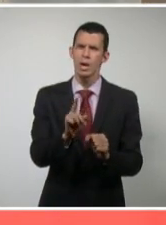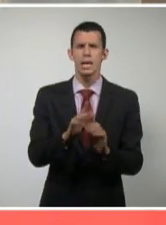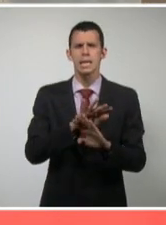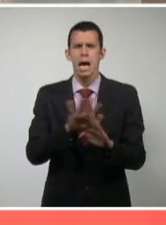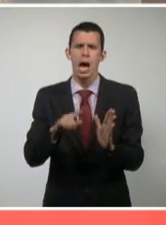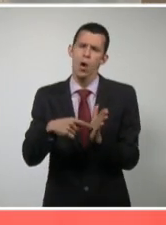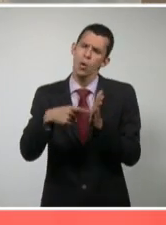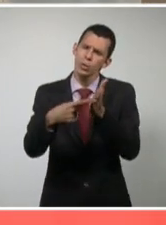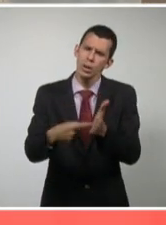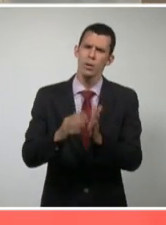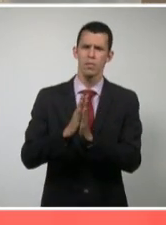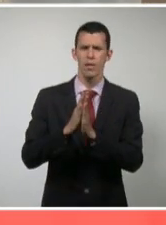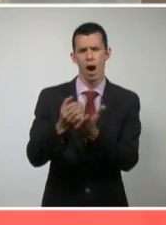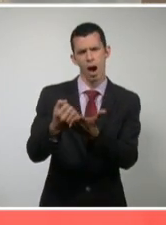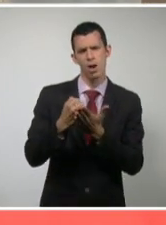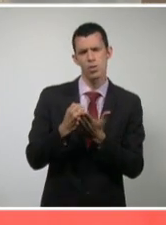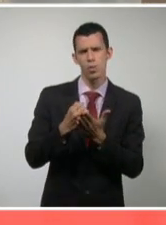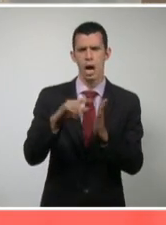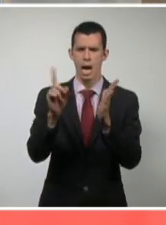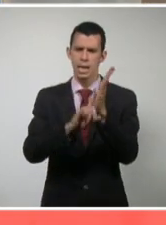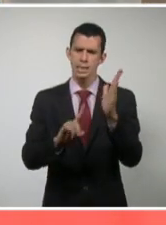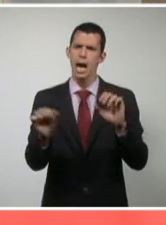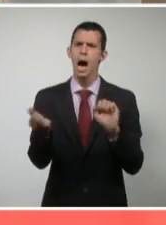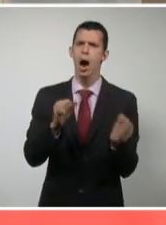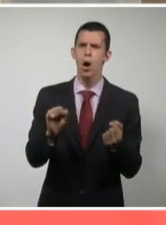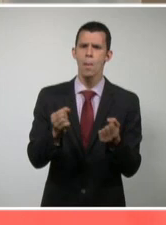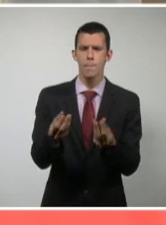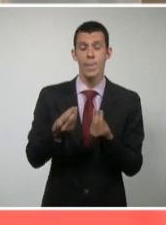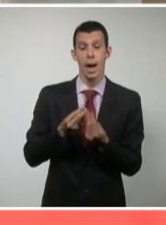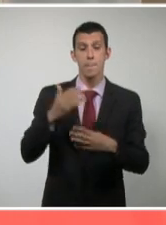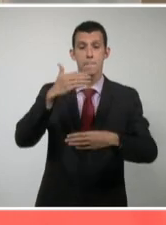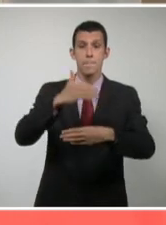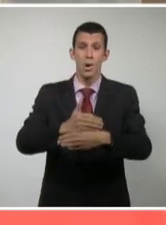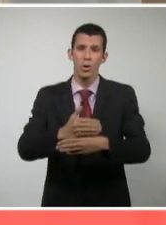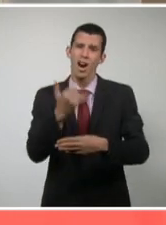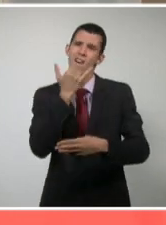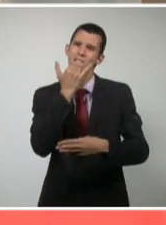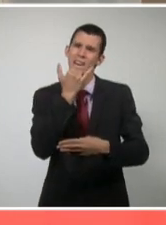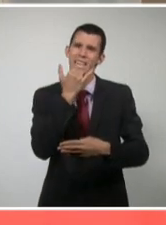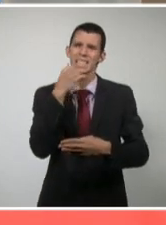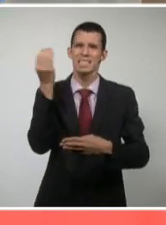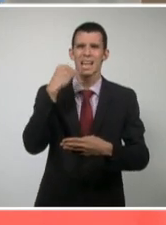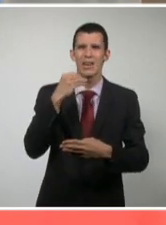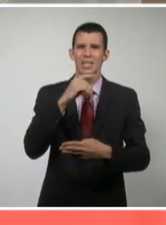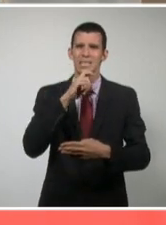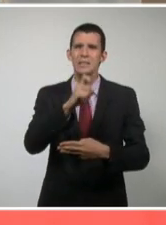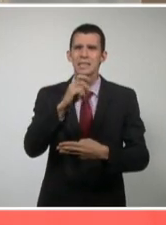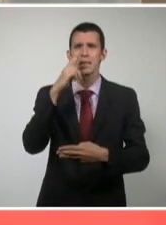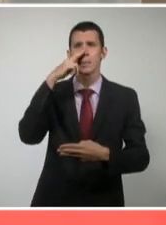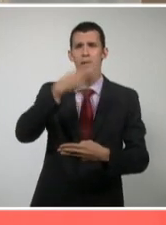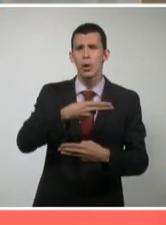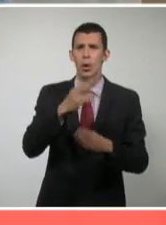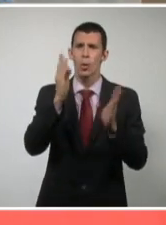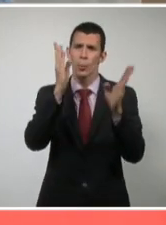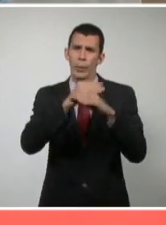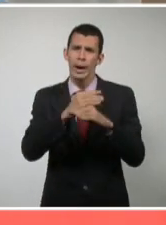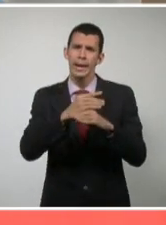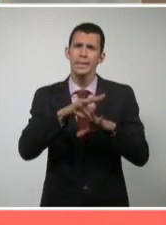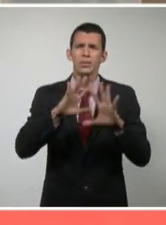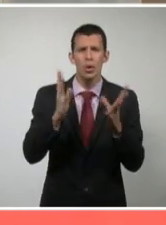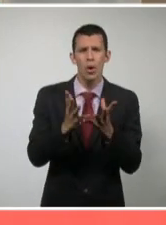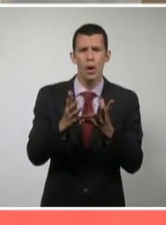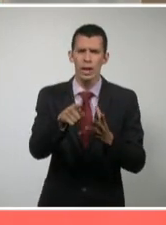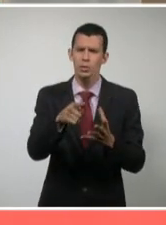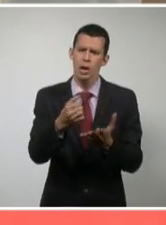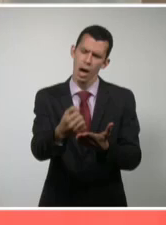representa para el sistema y para lo que es el pueblo cubano la garantía de que no existan